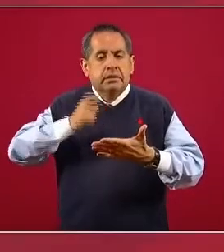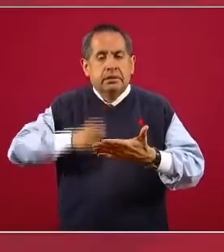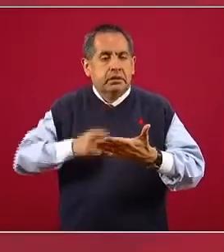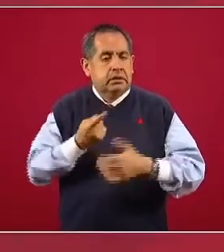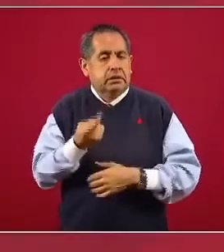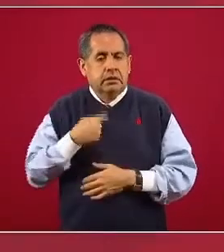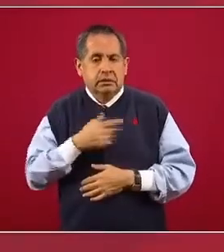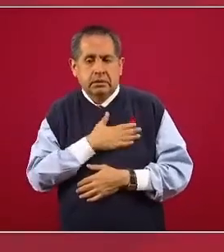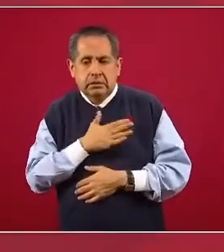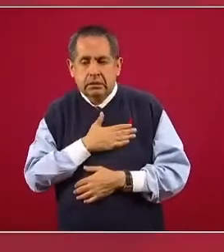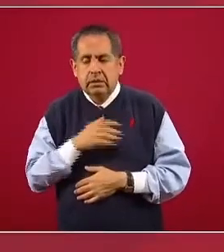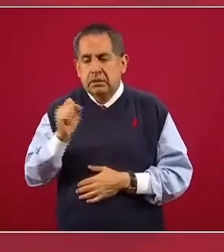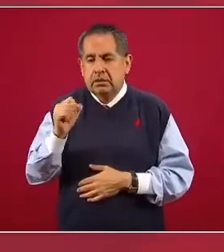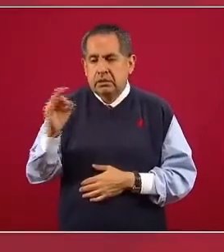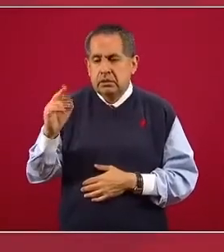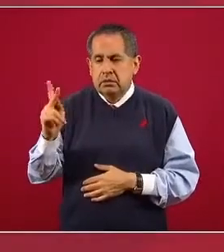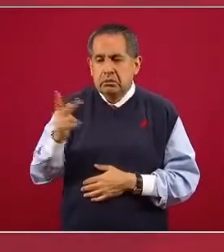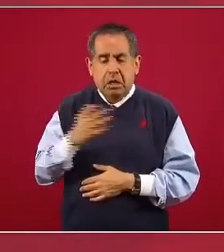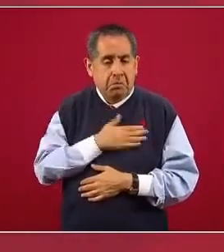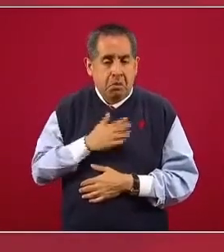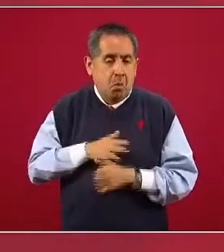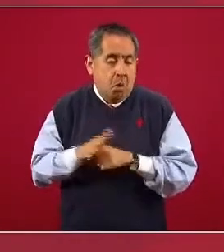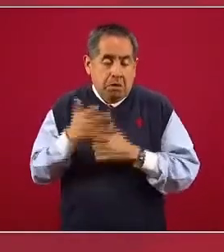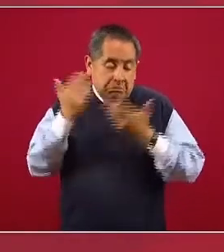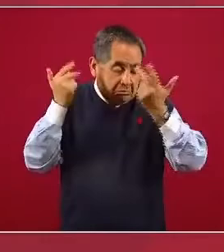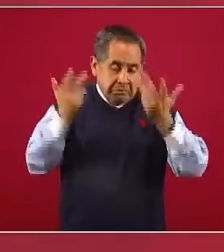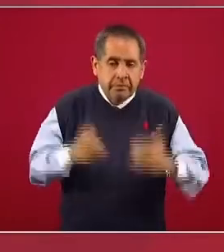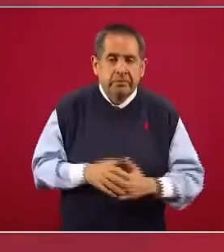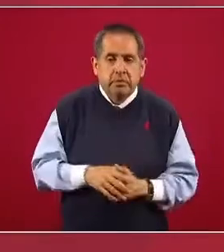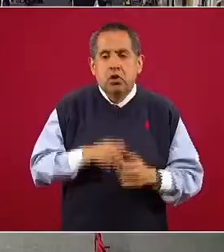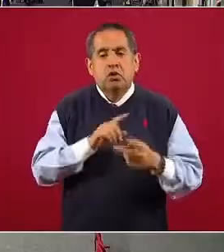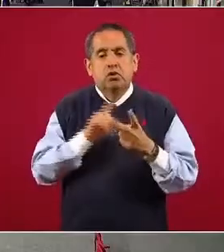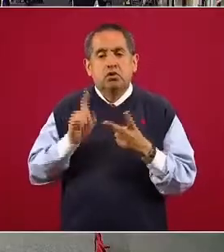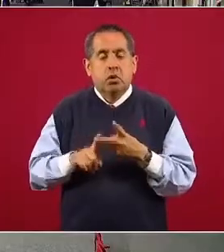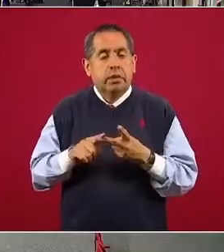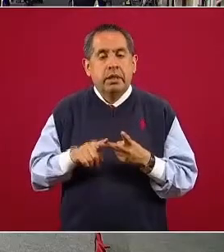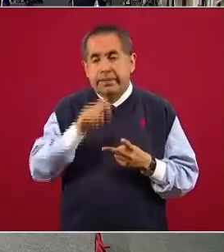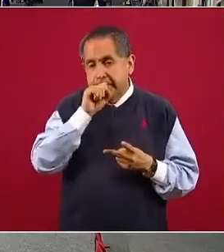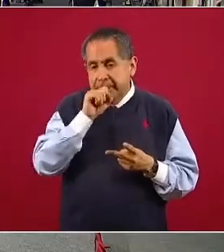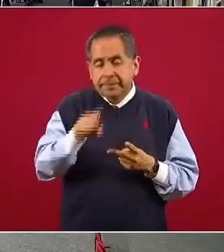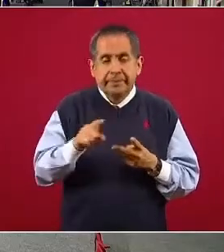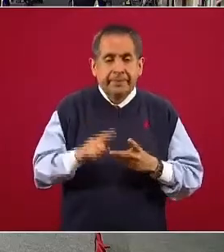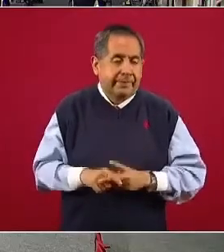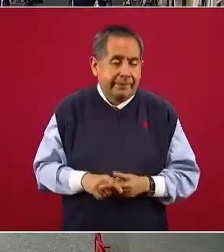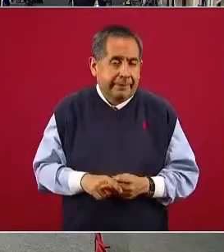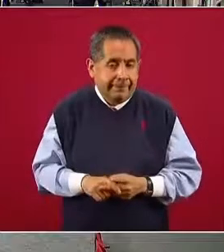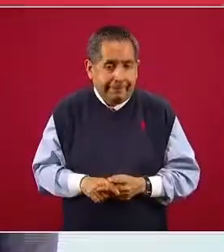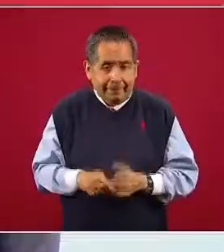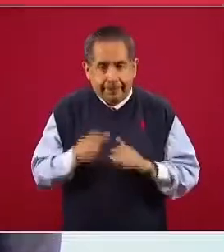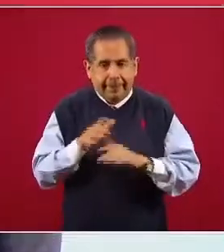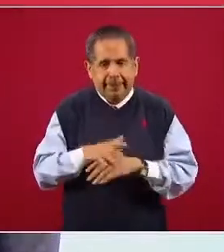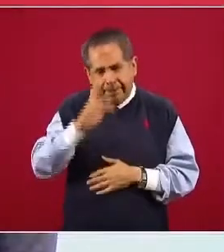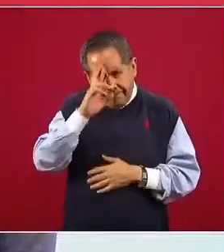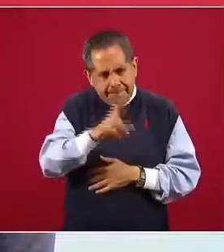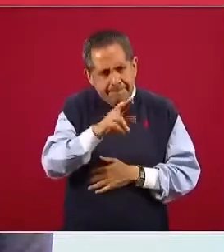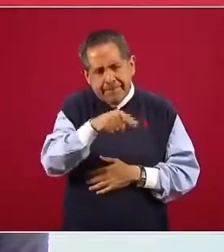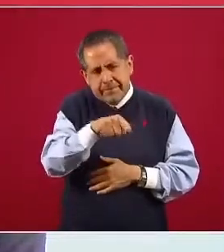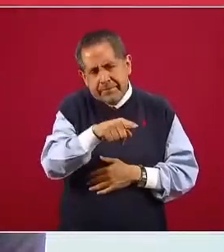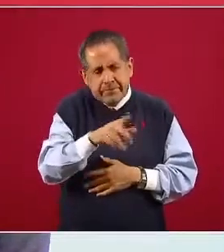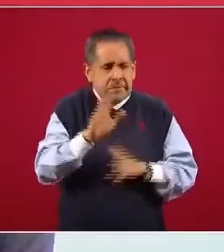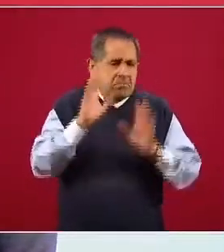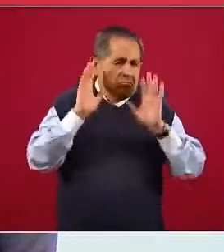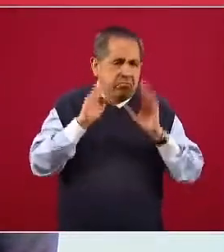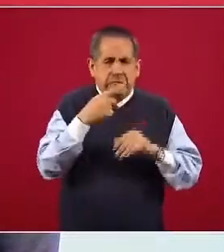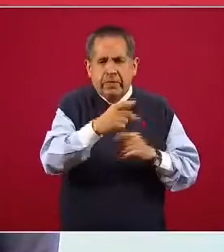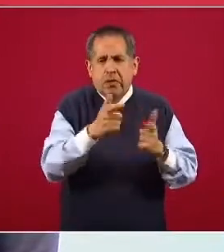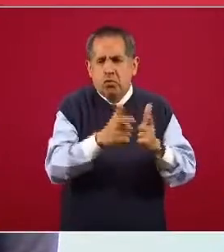nos requiere la Secretaría de la Función Pública. Respecto a la acción misma, pues respetamos